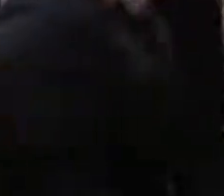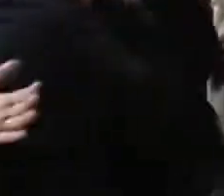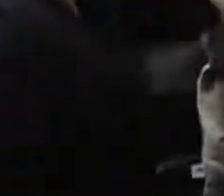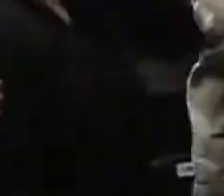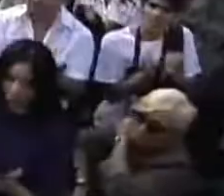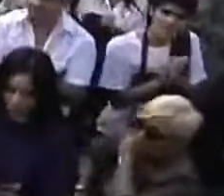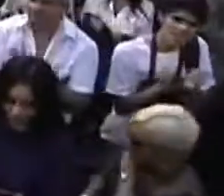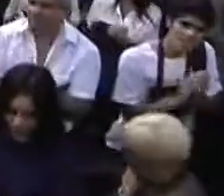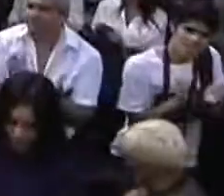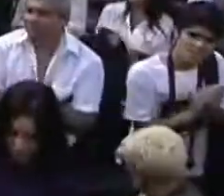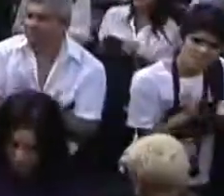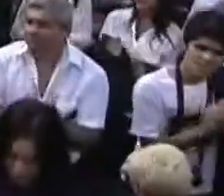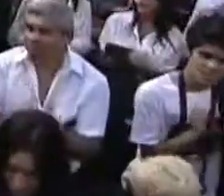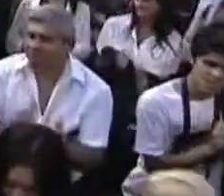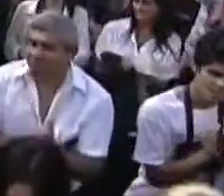Gracias.